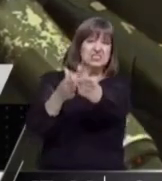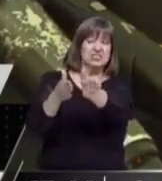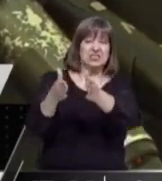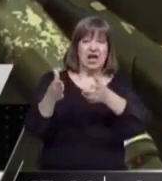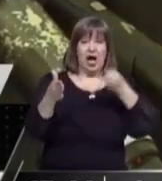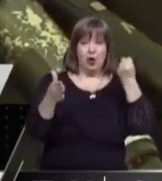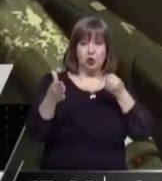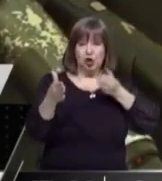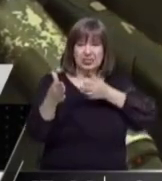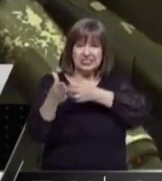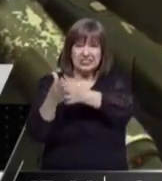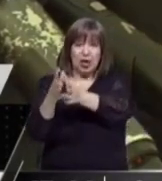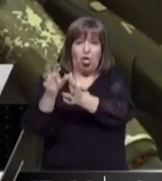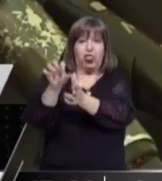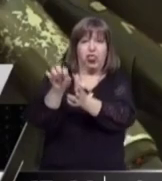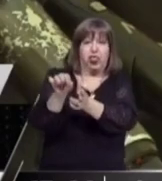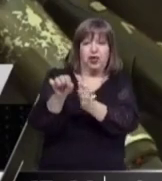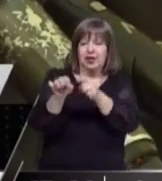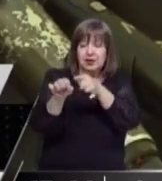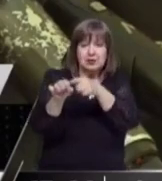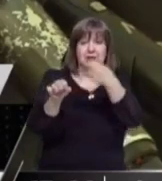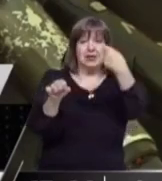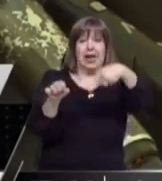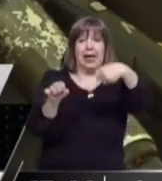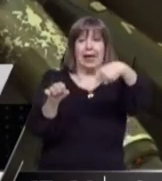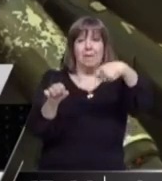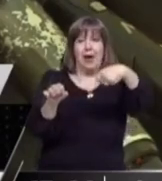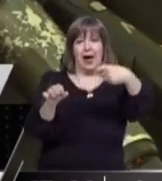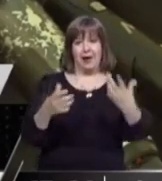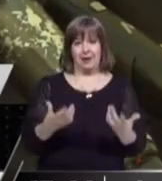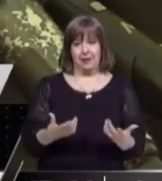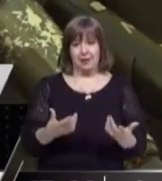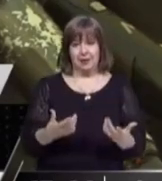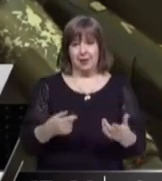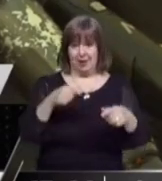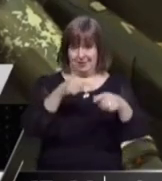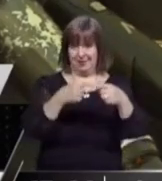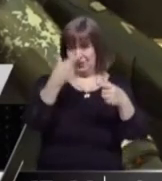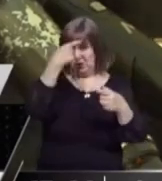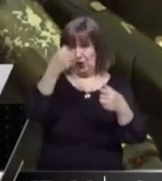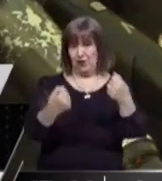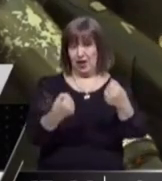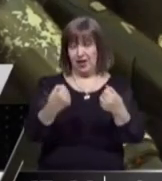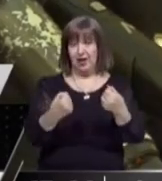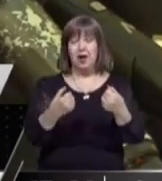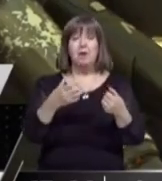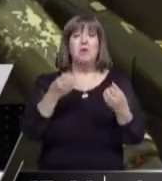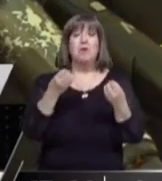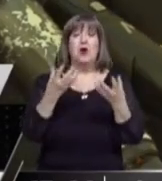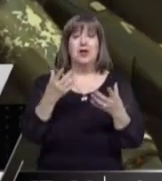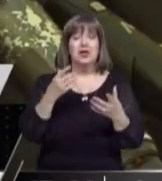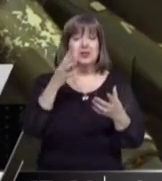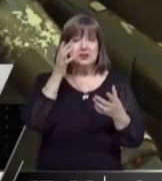rompieron en esa maniobra, porque en general las alcoholemias graves, estas que estamos hablando,